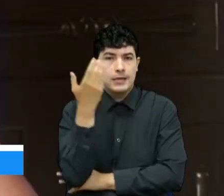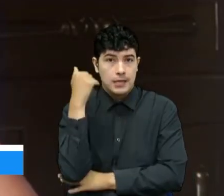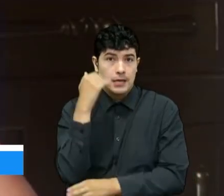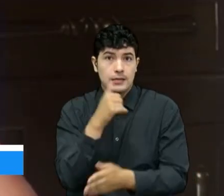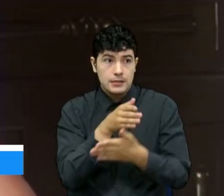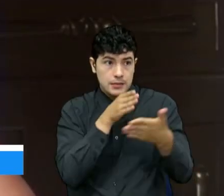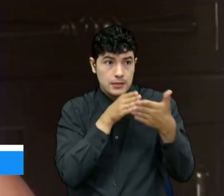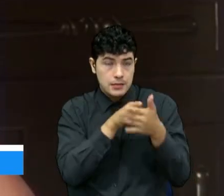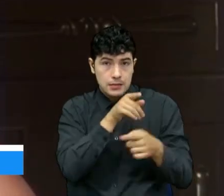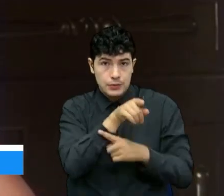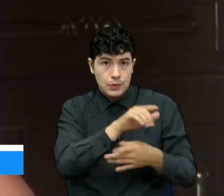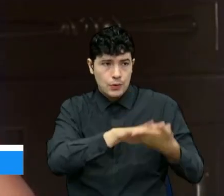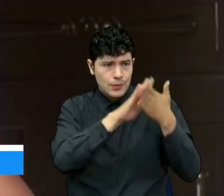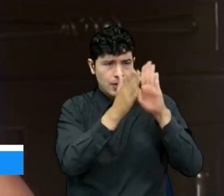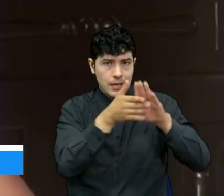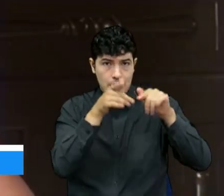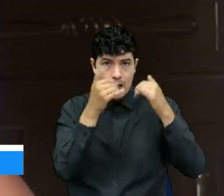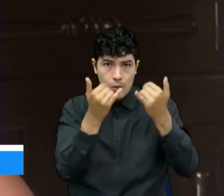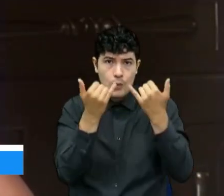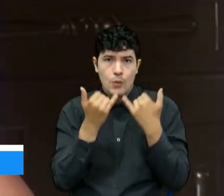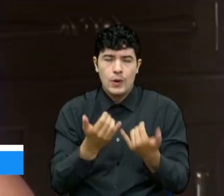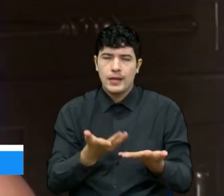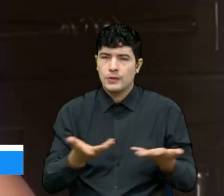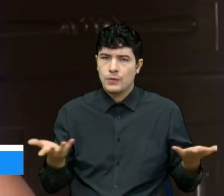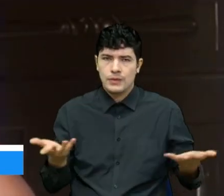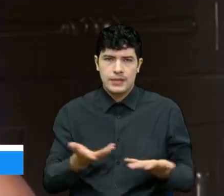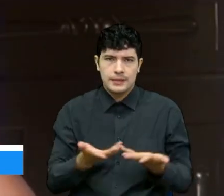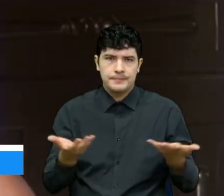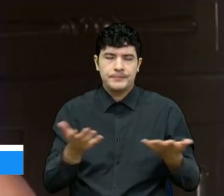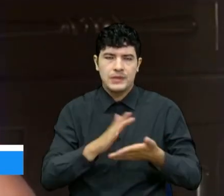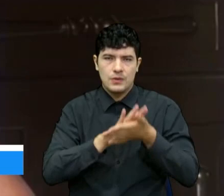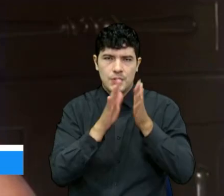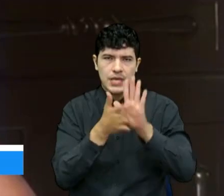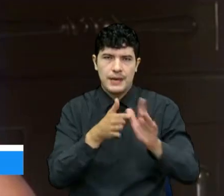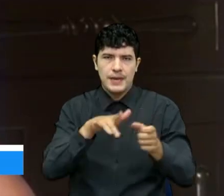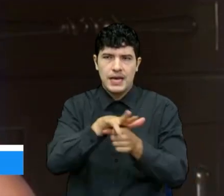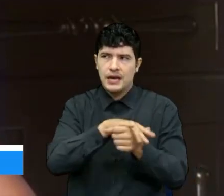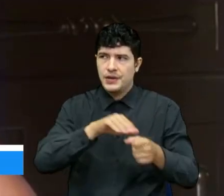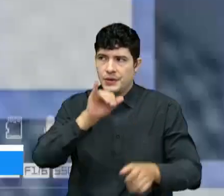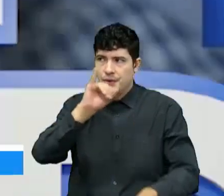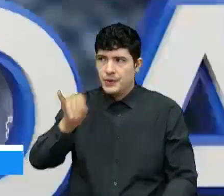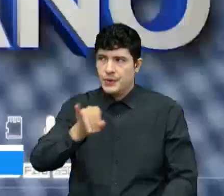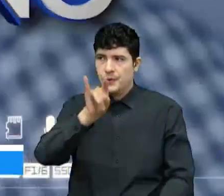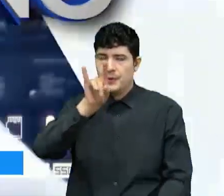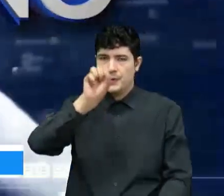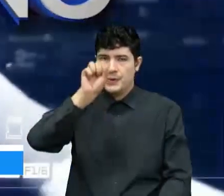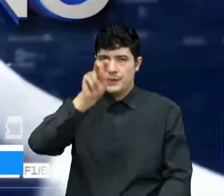por parte de la comunidad. En este caso, hablan los habitantes del barrio Juan 23.